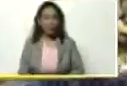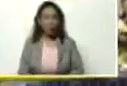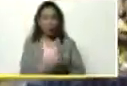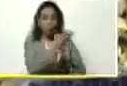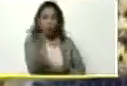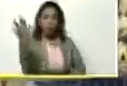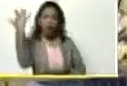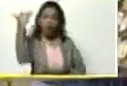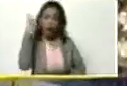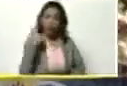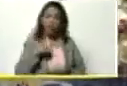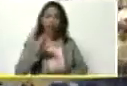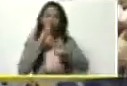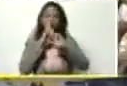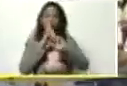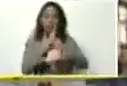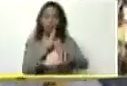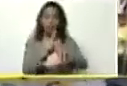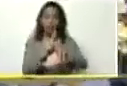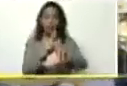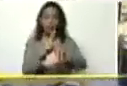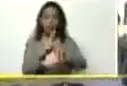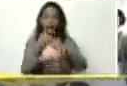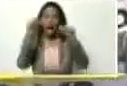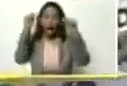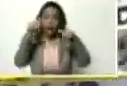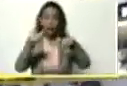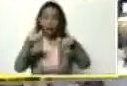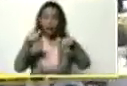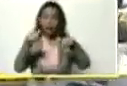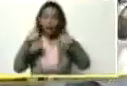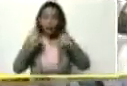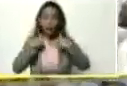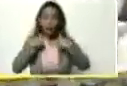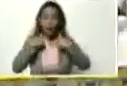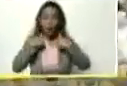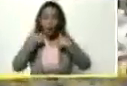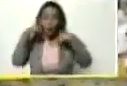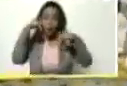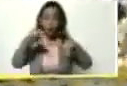Ustedes tienen que responder. Aquí